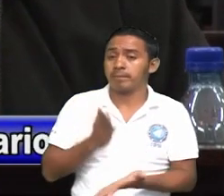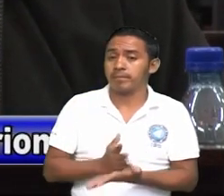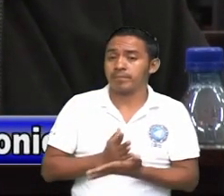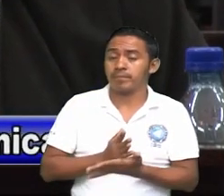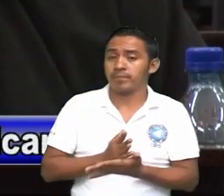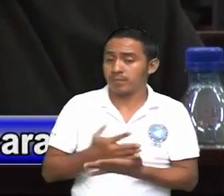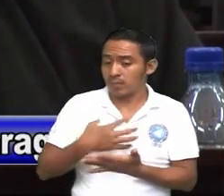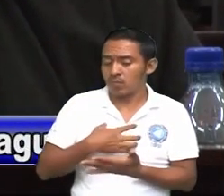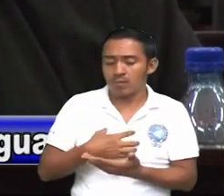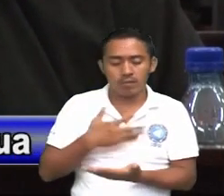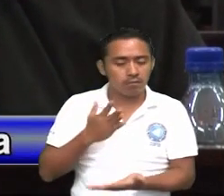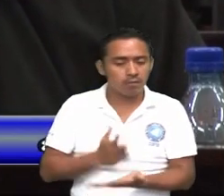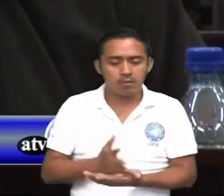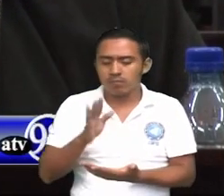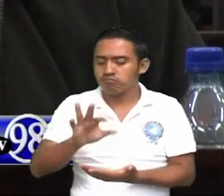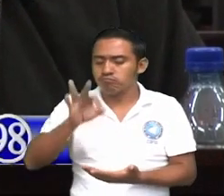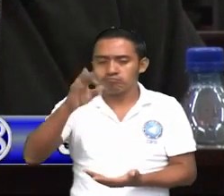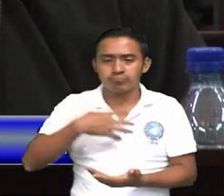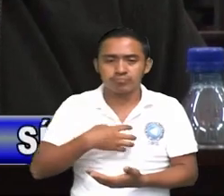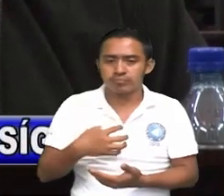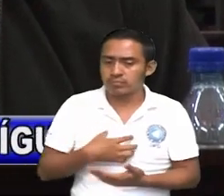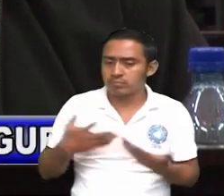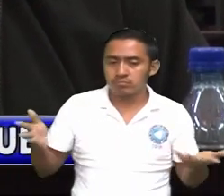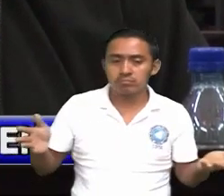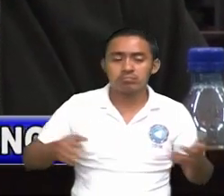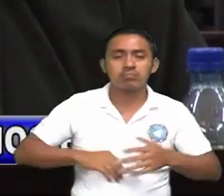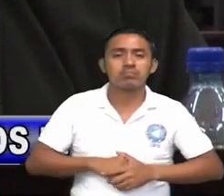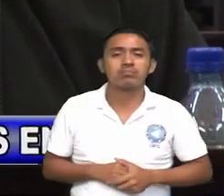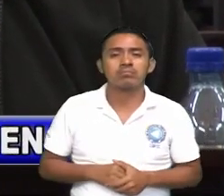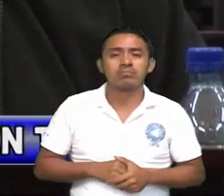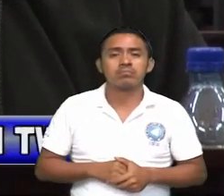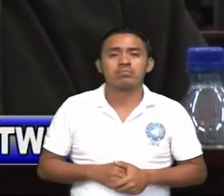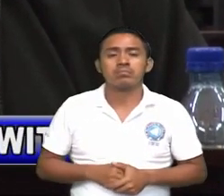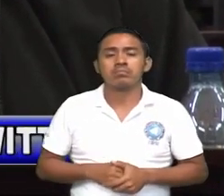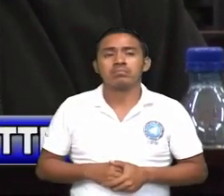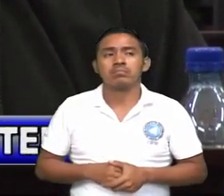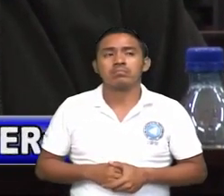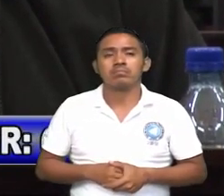propias decisiones, que se autodetermina y